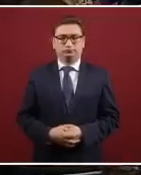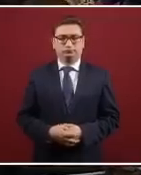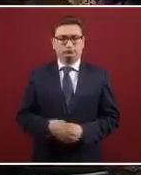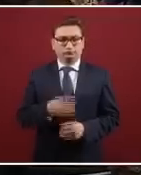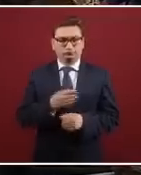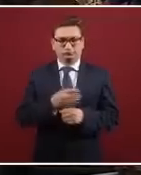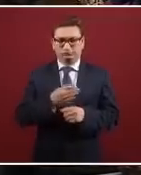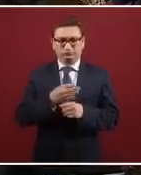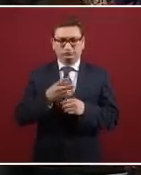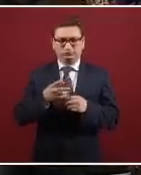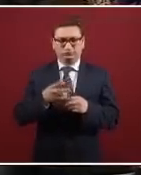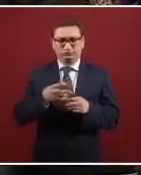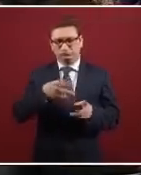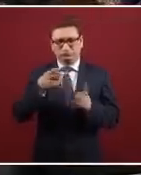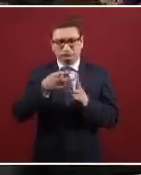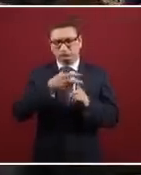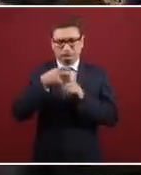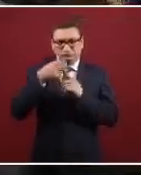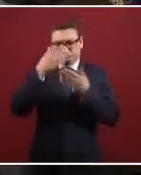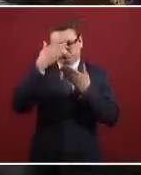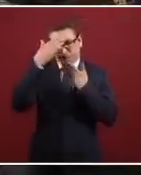secuestros así en el sentido